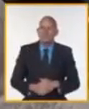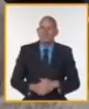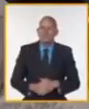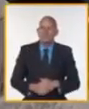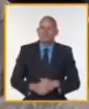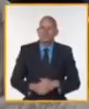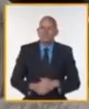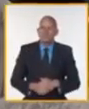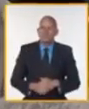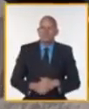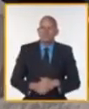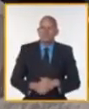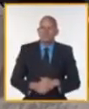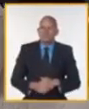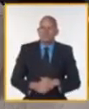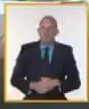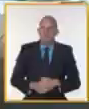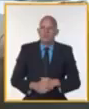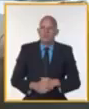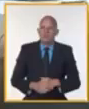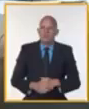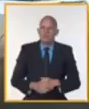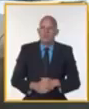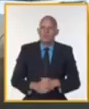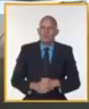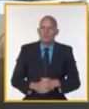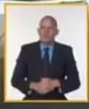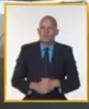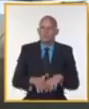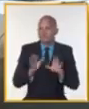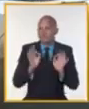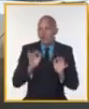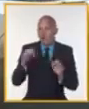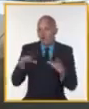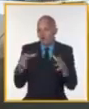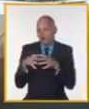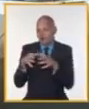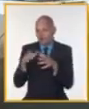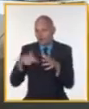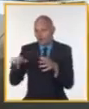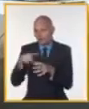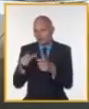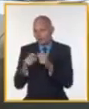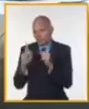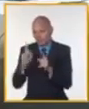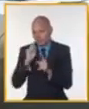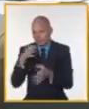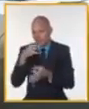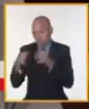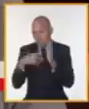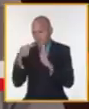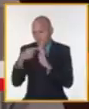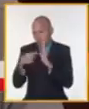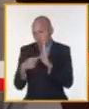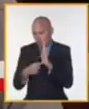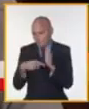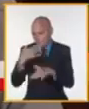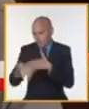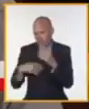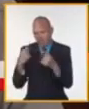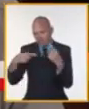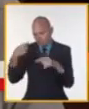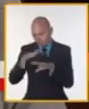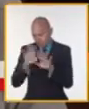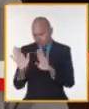los problemas que se están tratando y que se han discutido en el Buró Político. Yo me voy a referir a dos temas muy brevemente que creo que están muy bien tratados en el